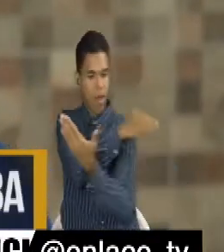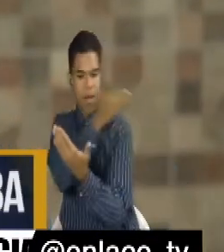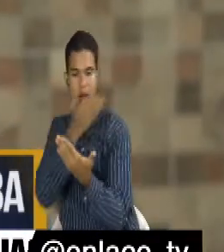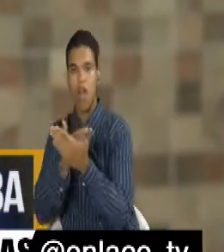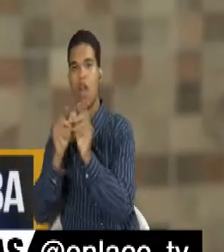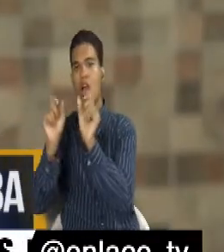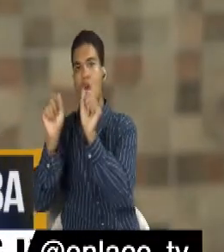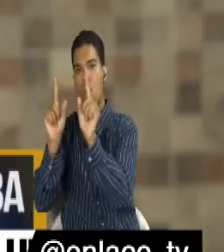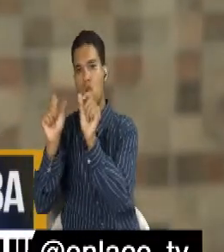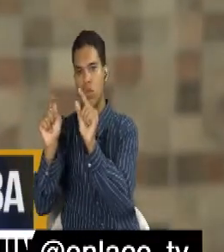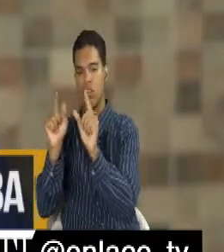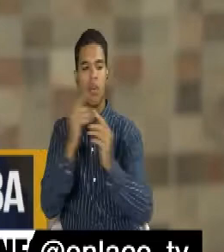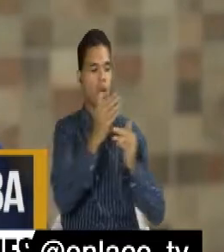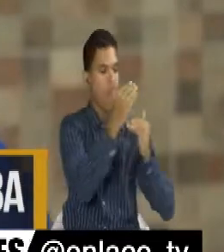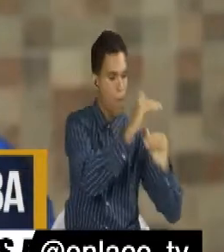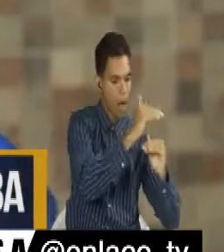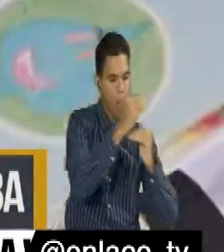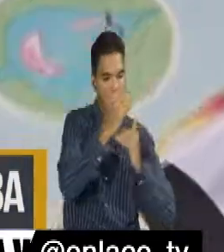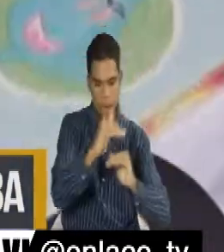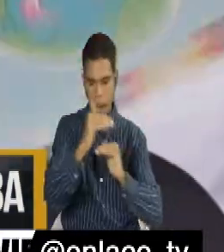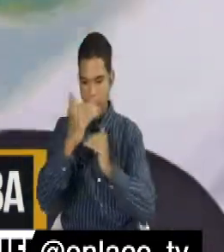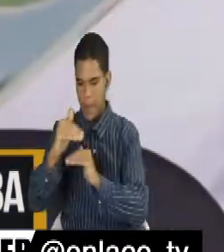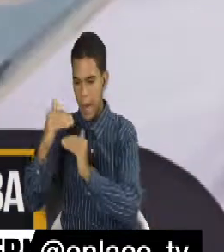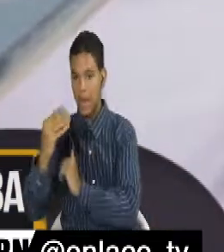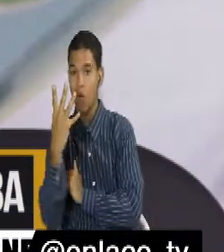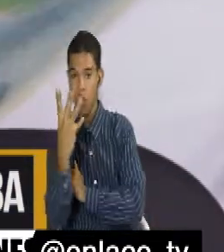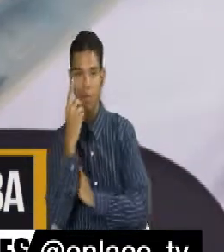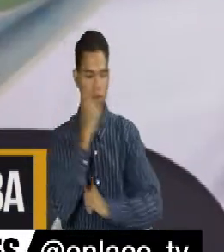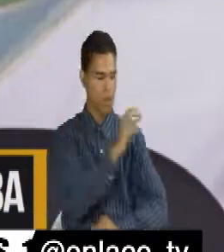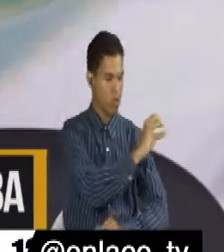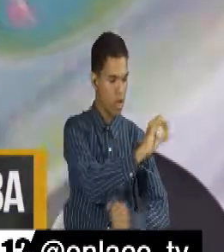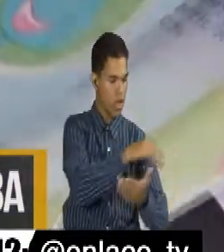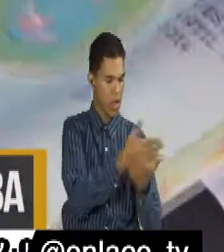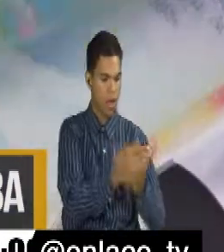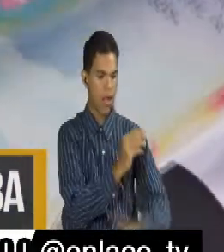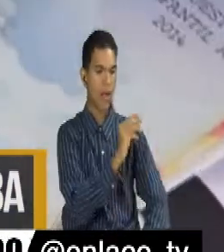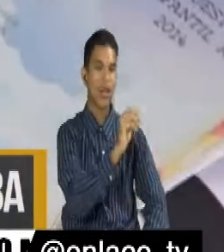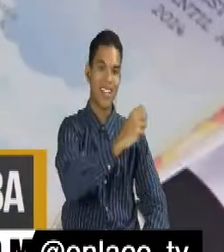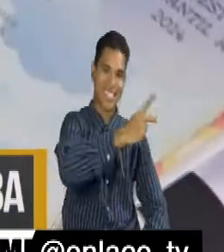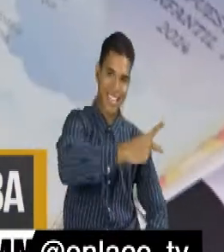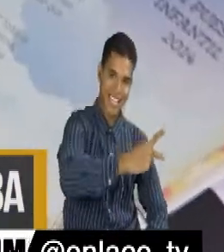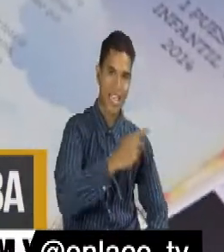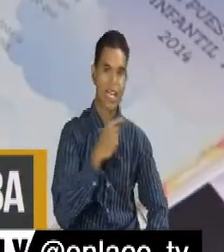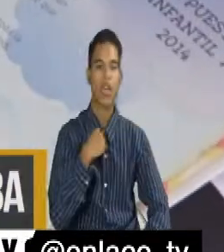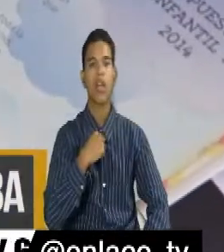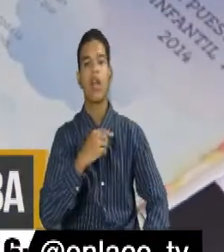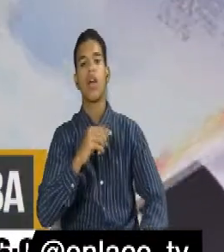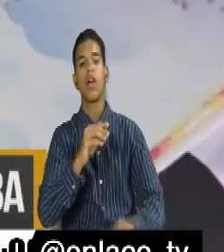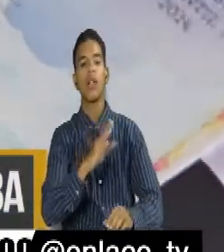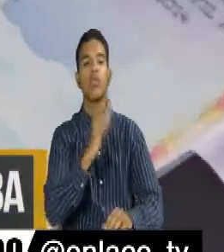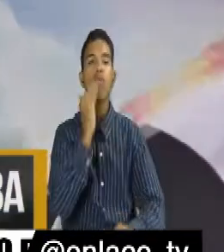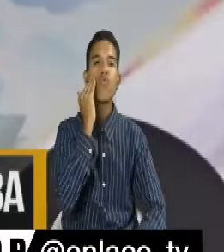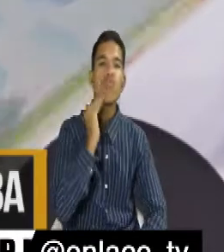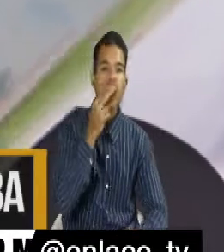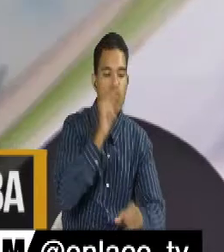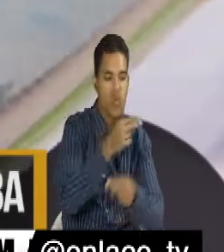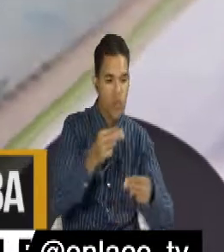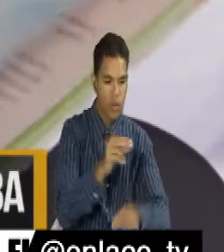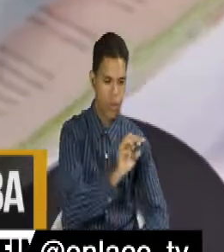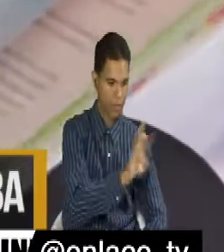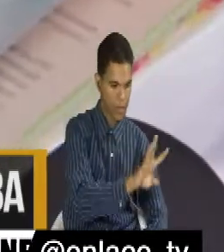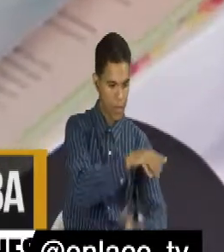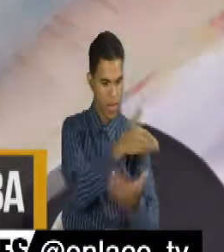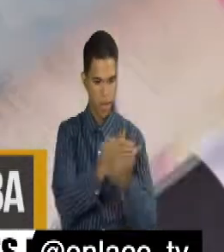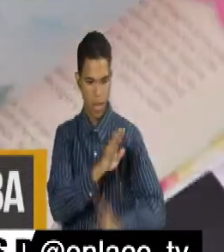grado 0 va hasta segundo, infantil A, categoría infantil B, que es tercero a quinto, categoría juvenil